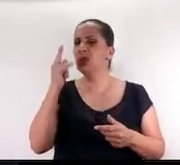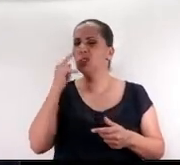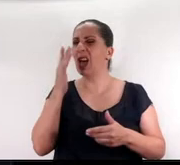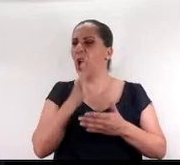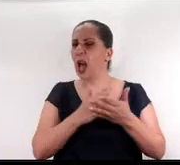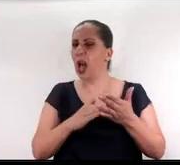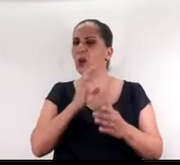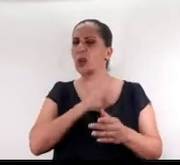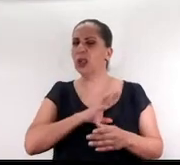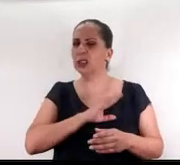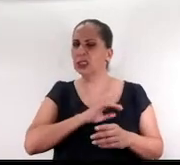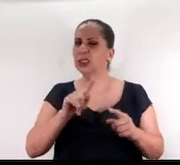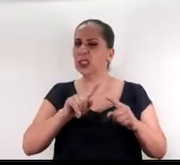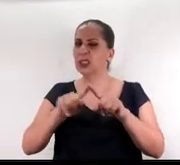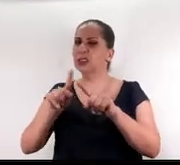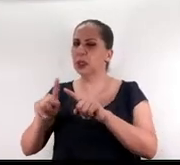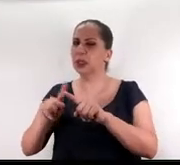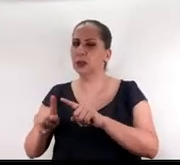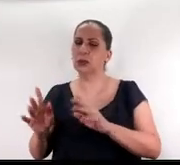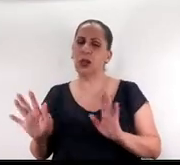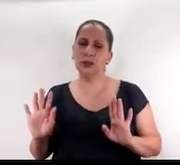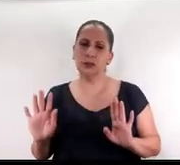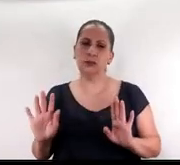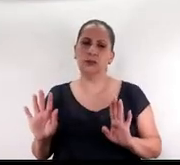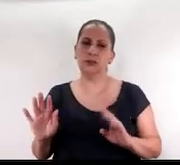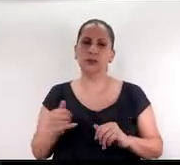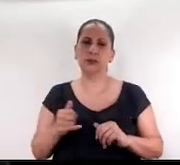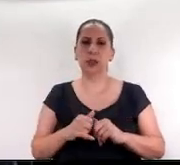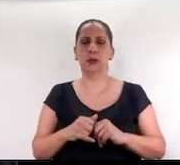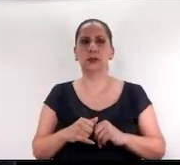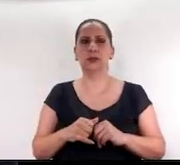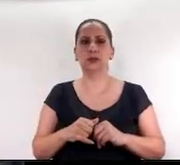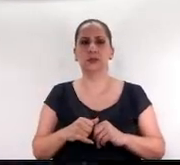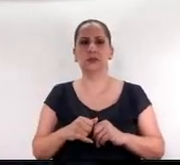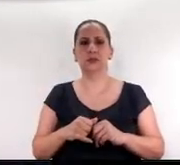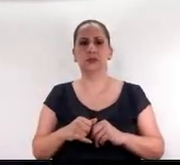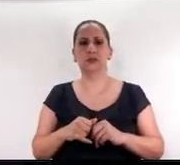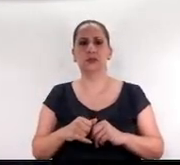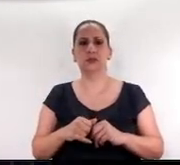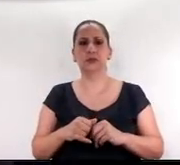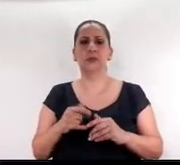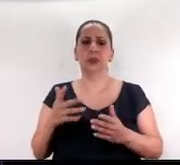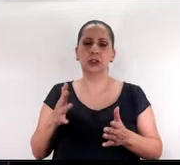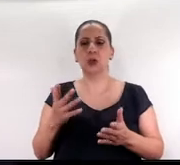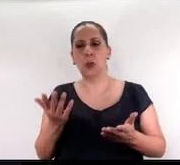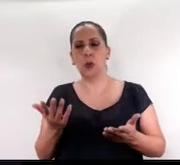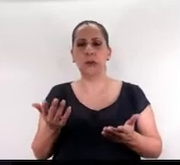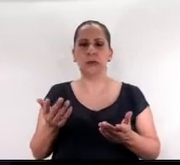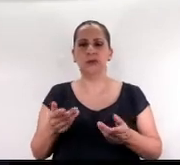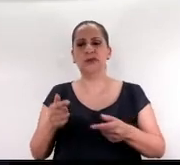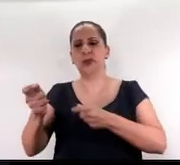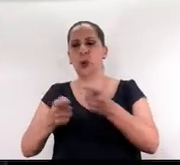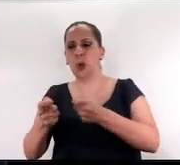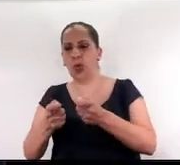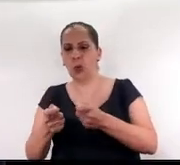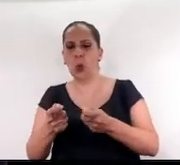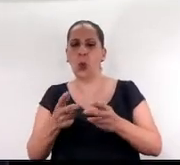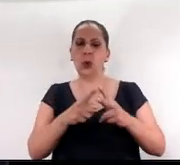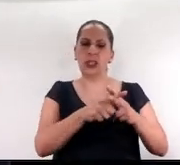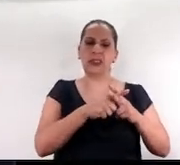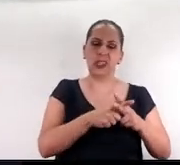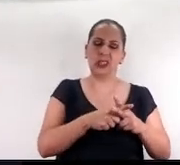particulares porque es, digamos, a mitad de camino entre un ente, digamos, regulador y un, uh-huh. y un ente